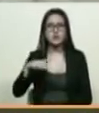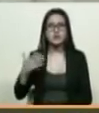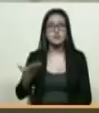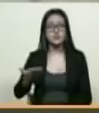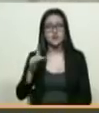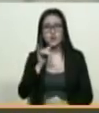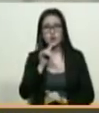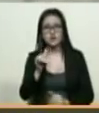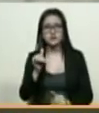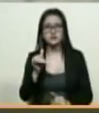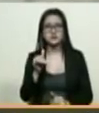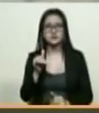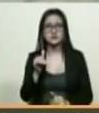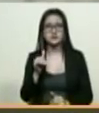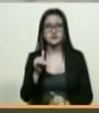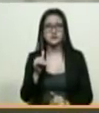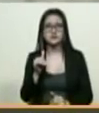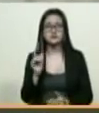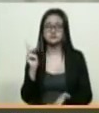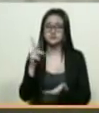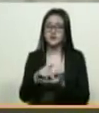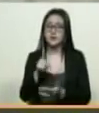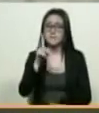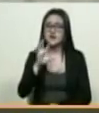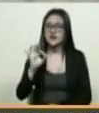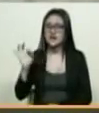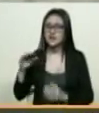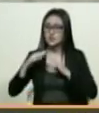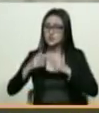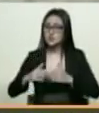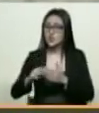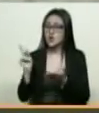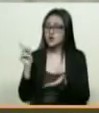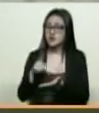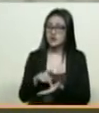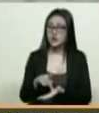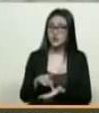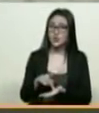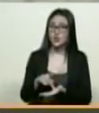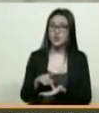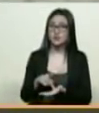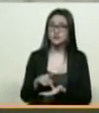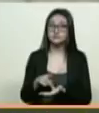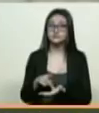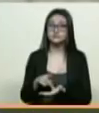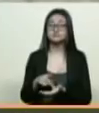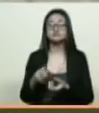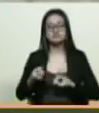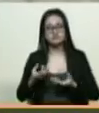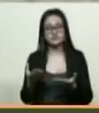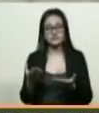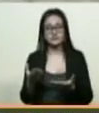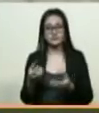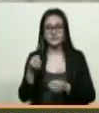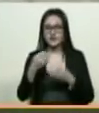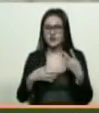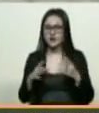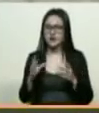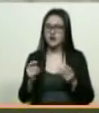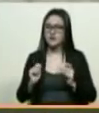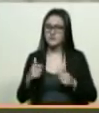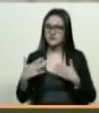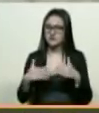noticias, importantes anuncios, entre ellos la llegada de 1.500 contenedores a los puertos del país, también garantizada la materia prima para activar